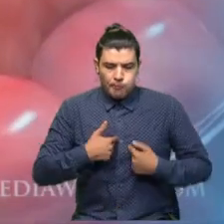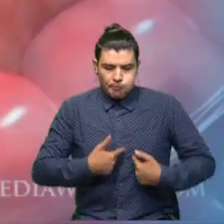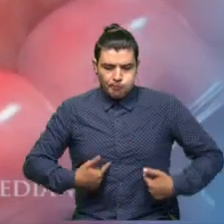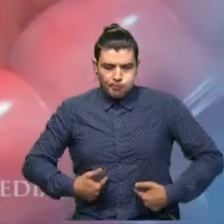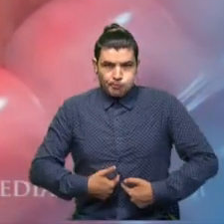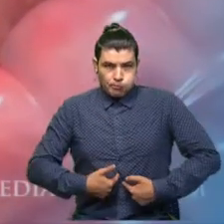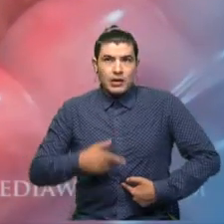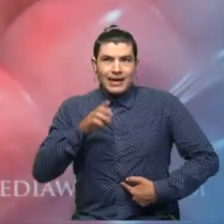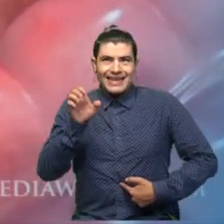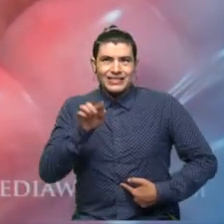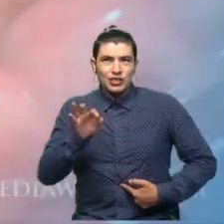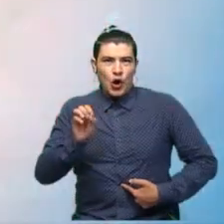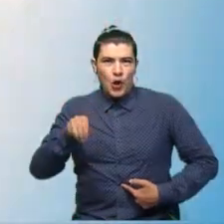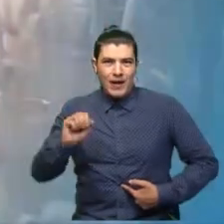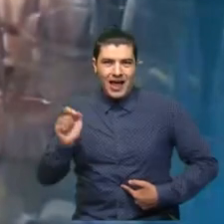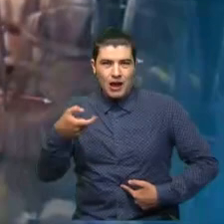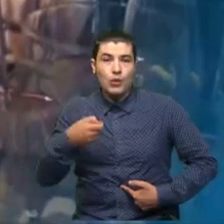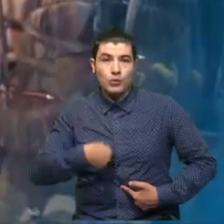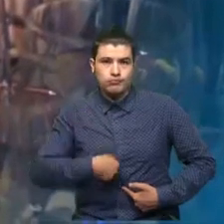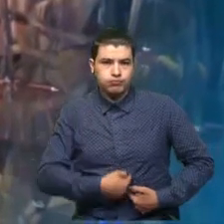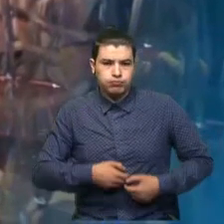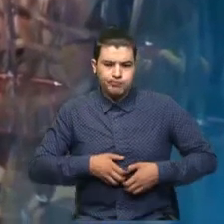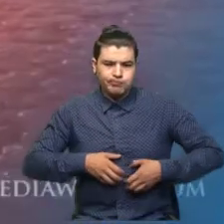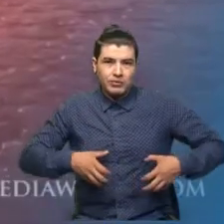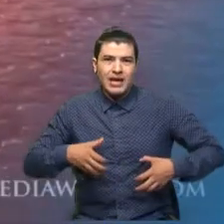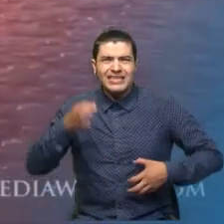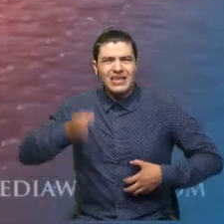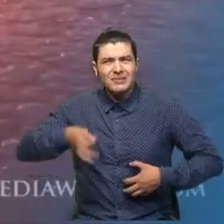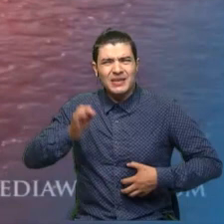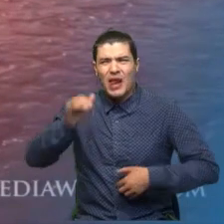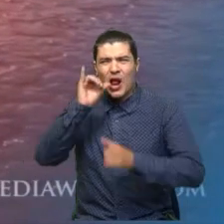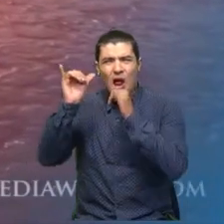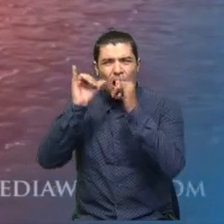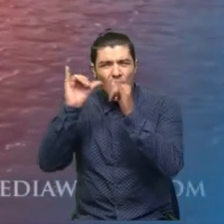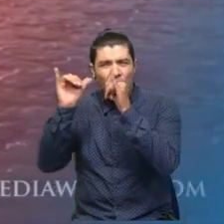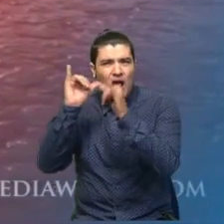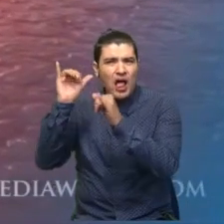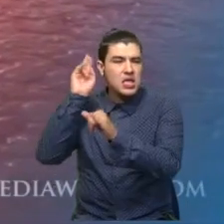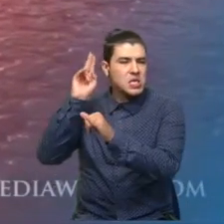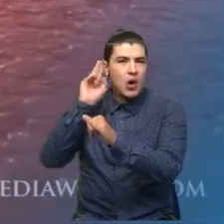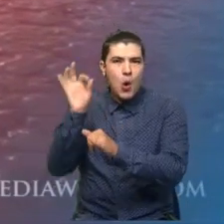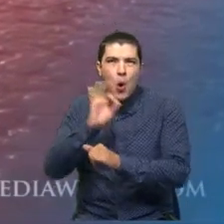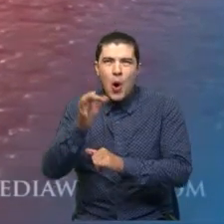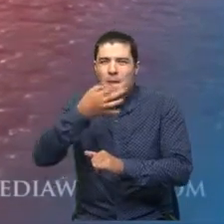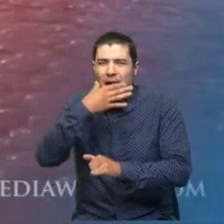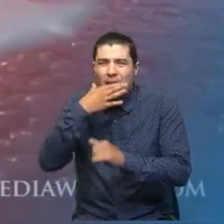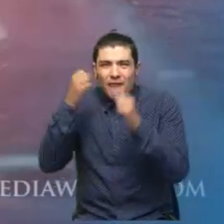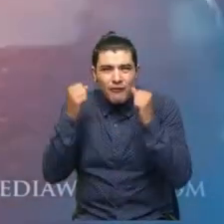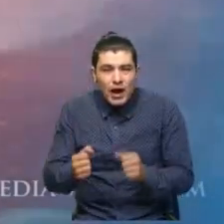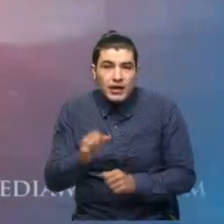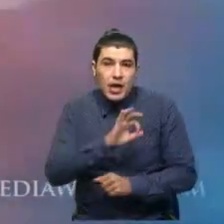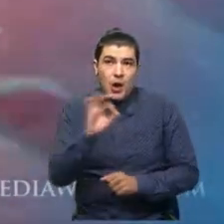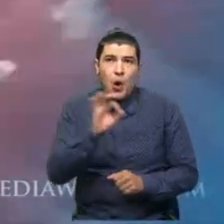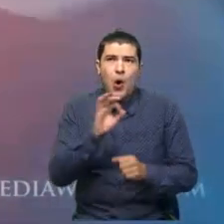estómago. En su aparición influye el tomar frecuentemente licor, irritaciones por medicamentos, exceso en las